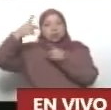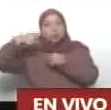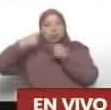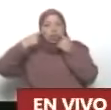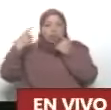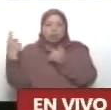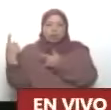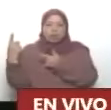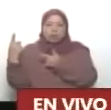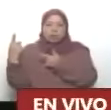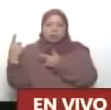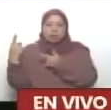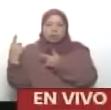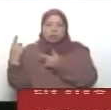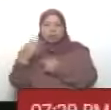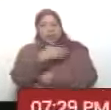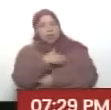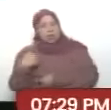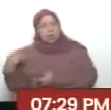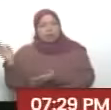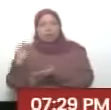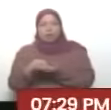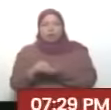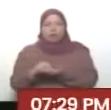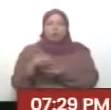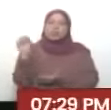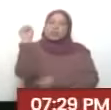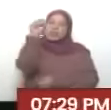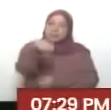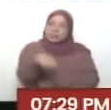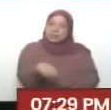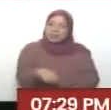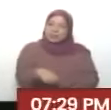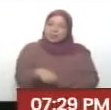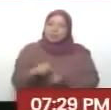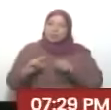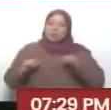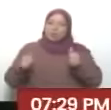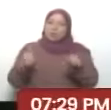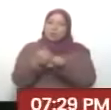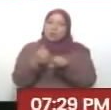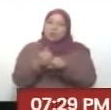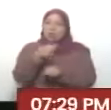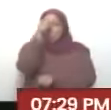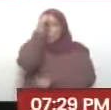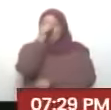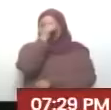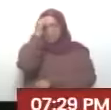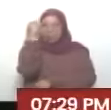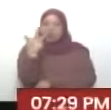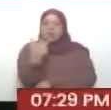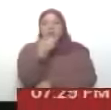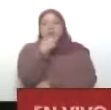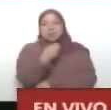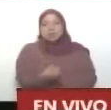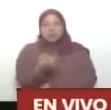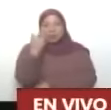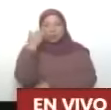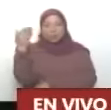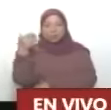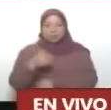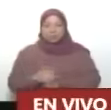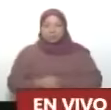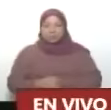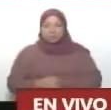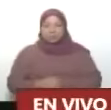vieron? ¿Lo quieren volver a ver? Mira cómo empezó mi domingo 3 de diciembre. Vamos a ver el video en